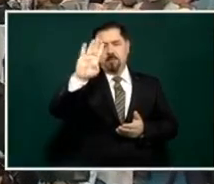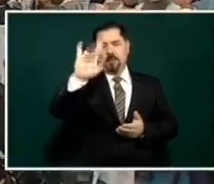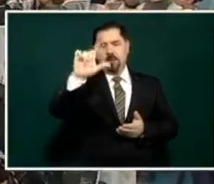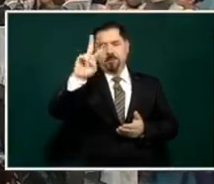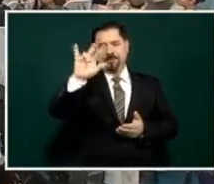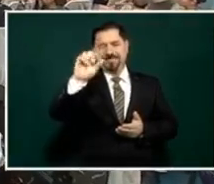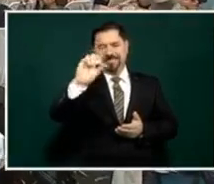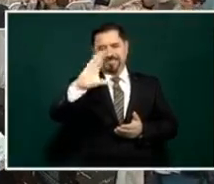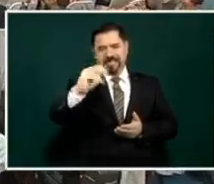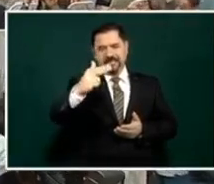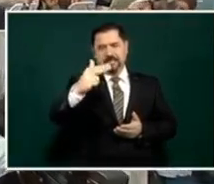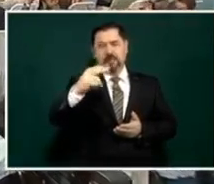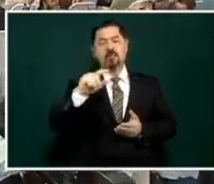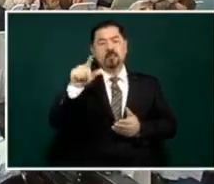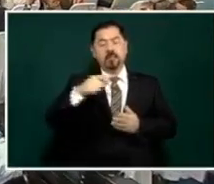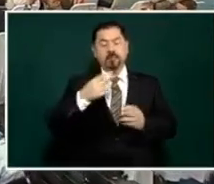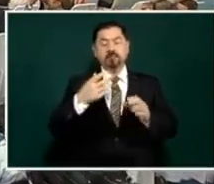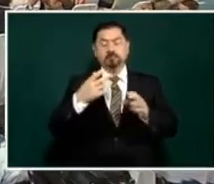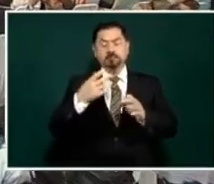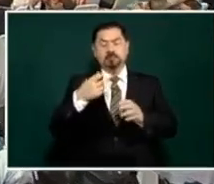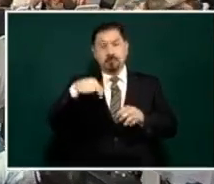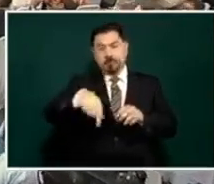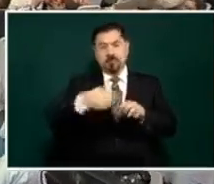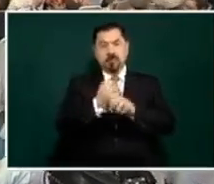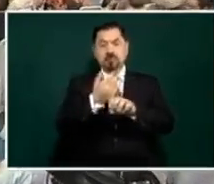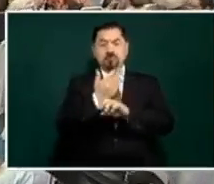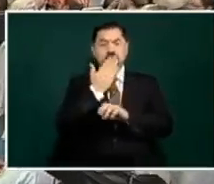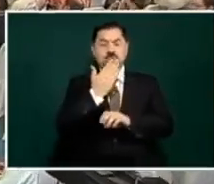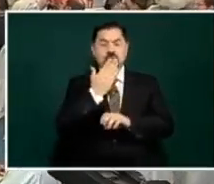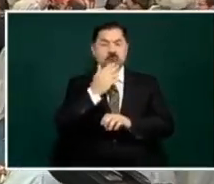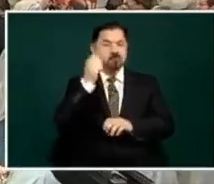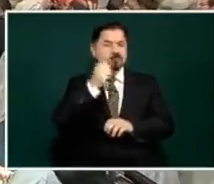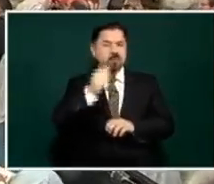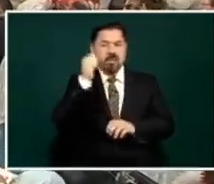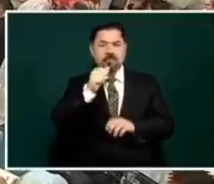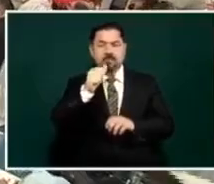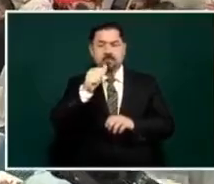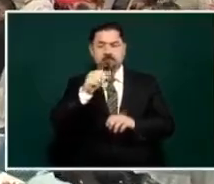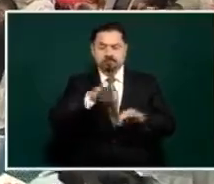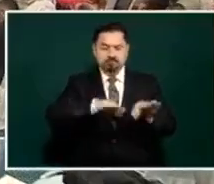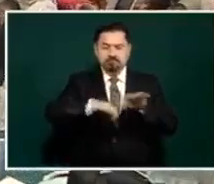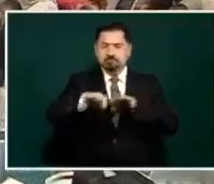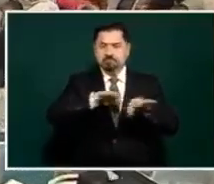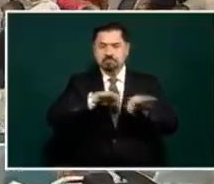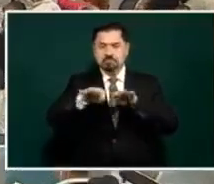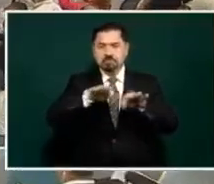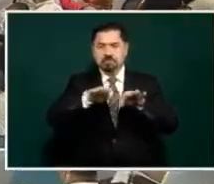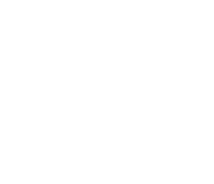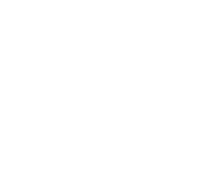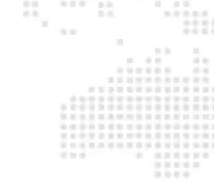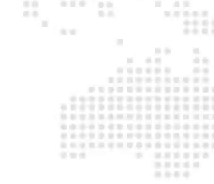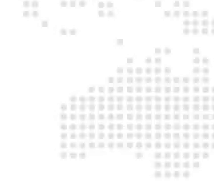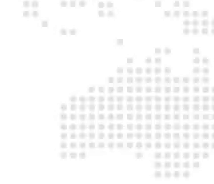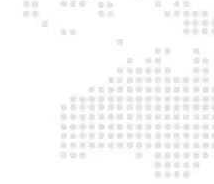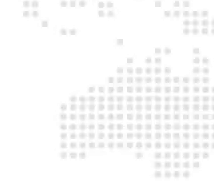1.186 pertenecen a la Guardia Nacional, que se prevé alcancen para finales de diciembre los 1.800 elementos.